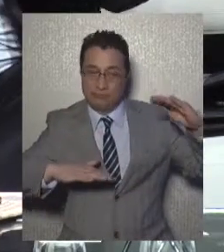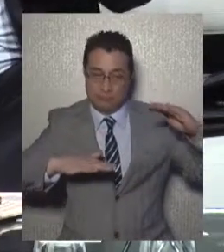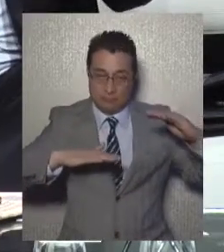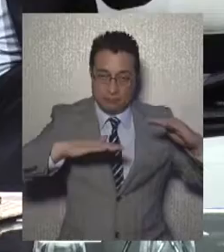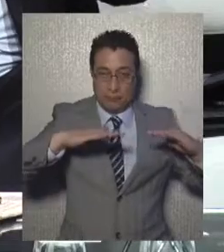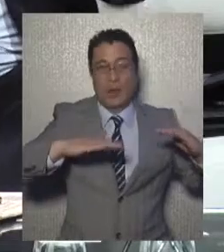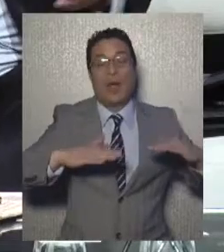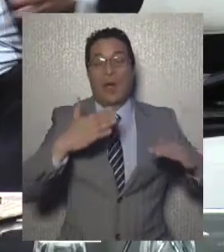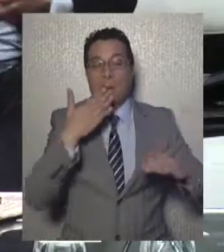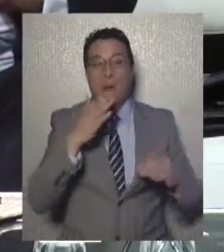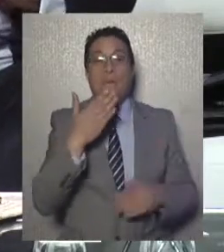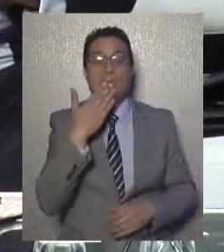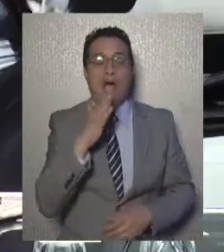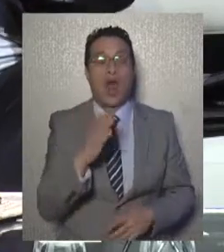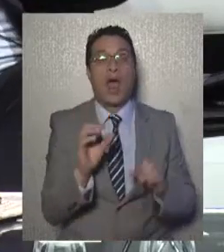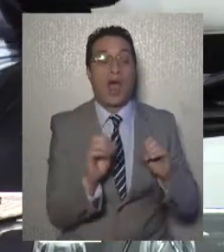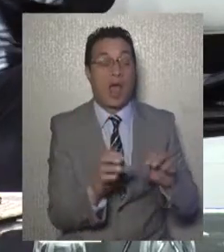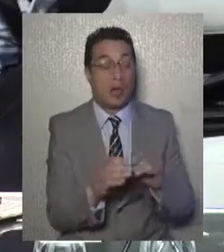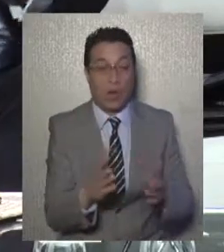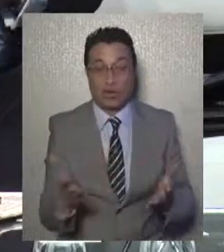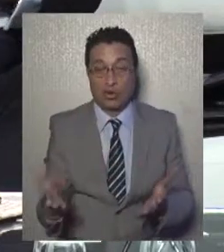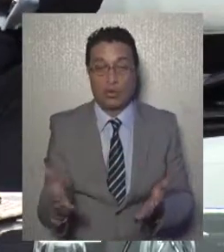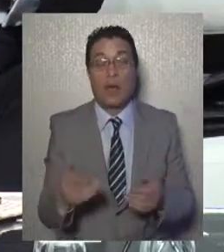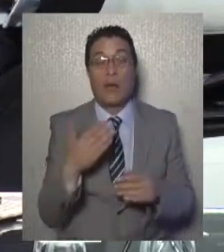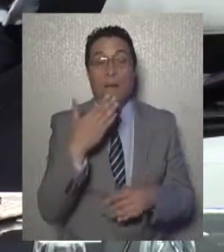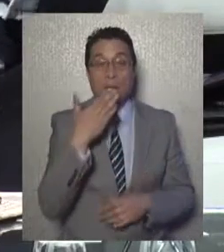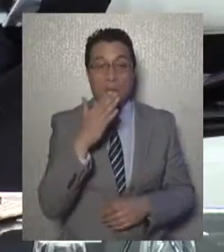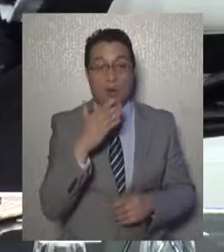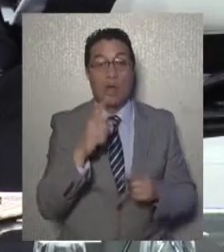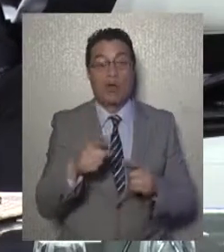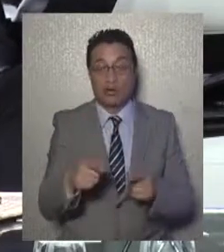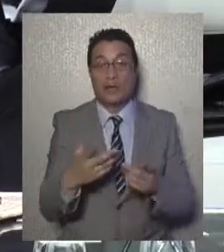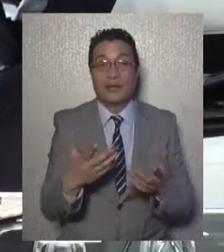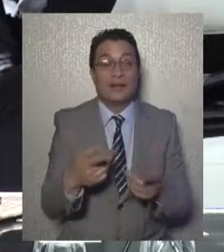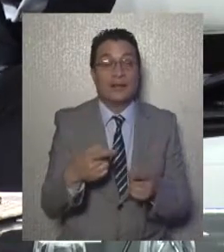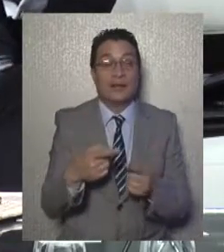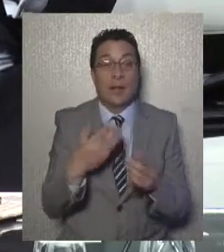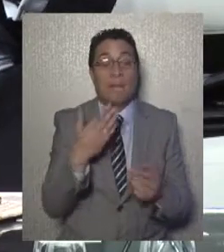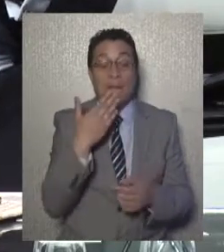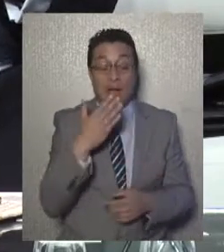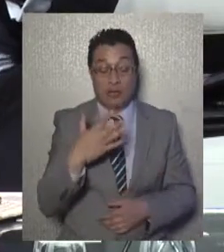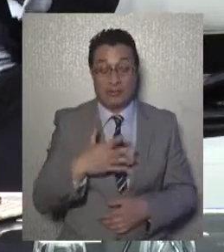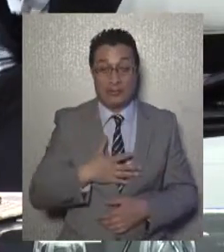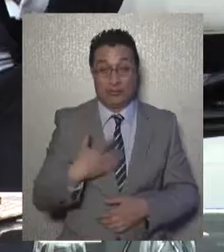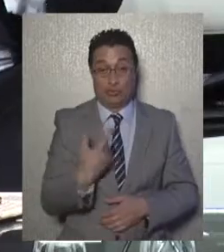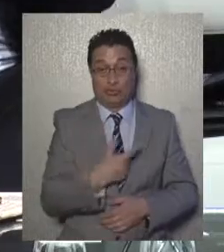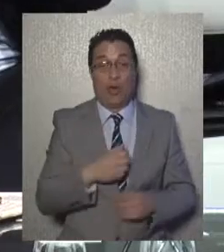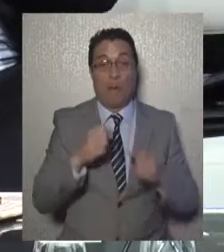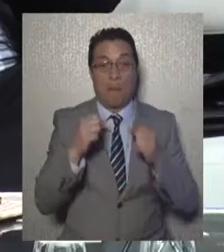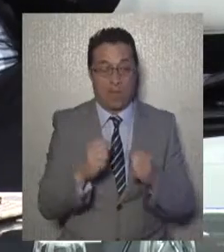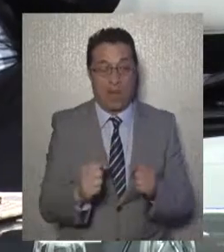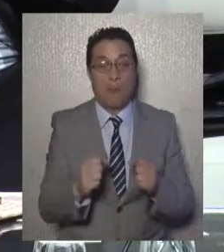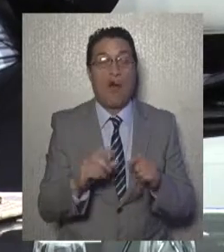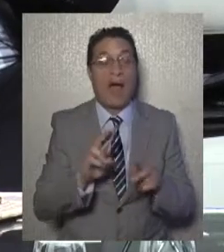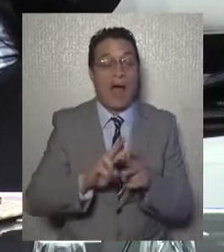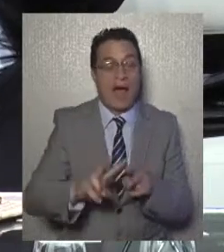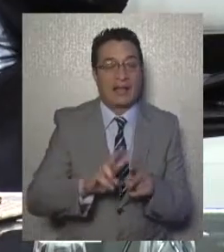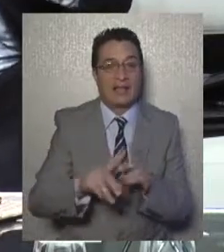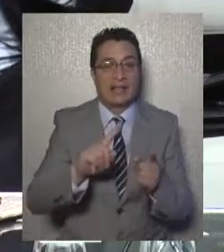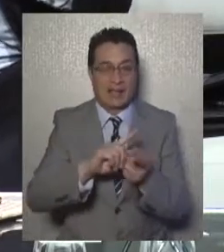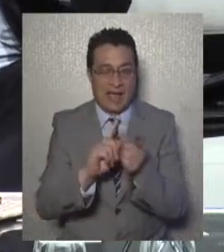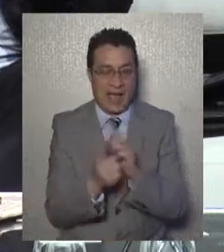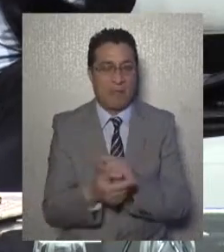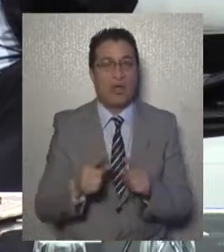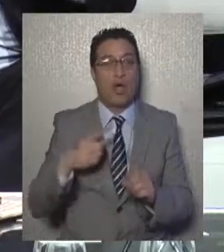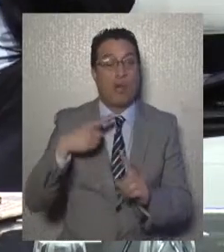quiera mejorar la educación, que quiera mejorar, es el fundamento de que nosotros podamos realmente hacer cambios